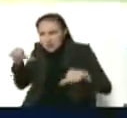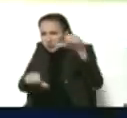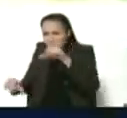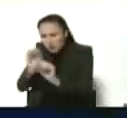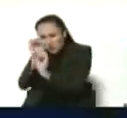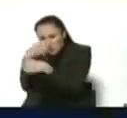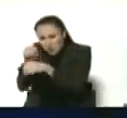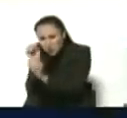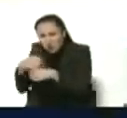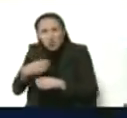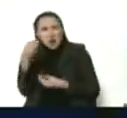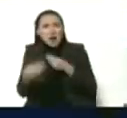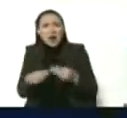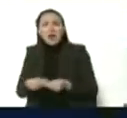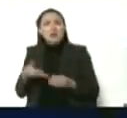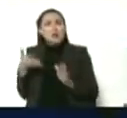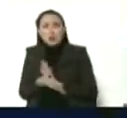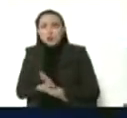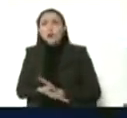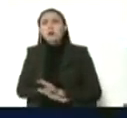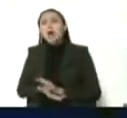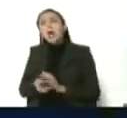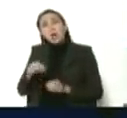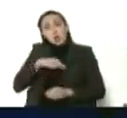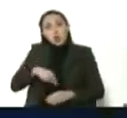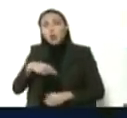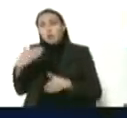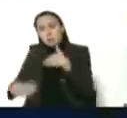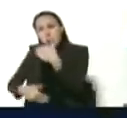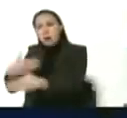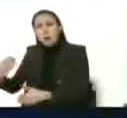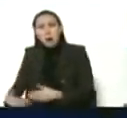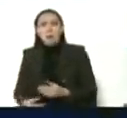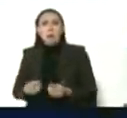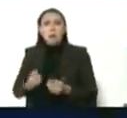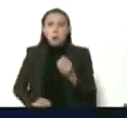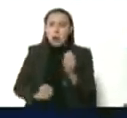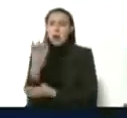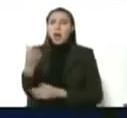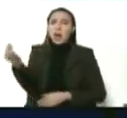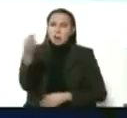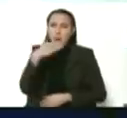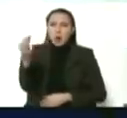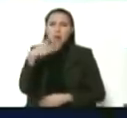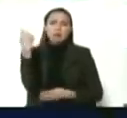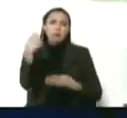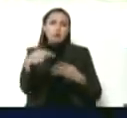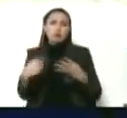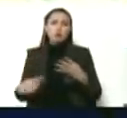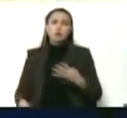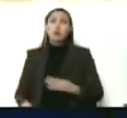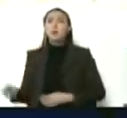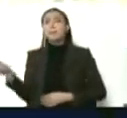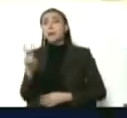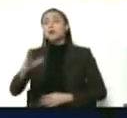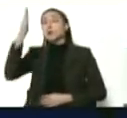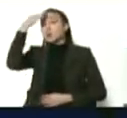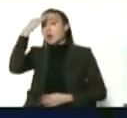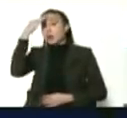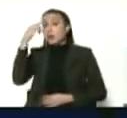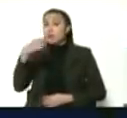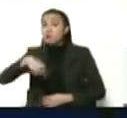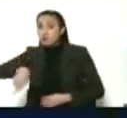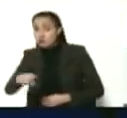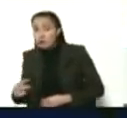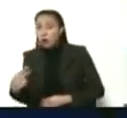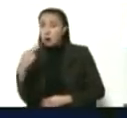poco construyendo los protocolos de tratamiento. Esto hay que decirlo y toda Venezuela debe saberlo, y quienes nos ven por las redes